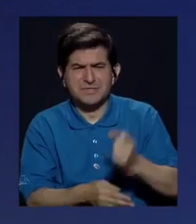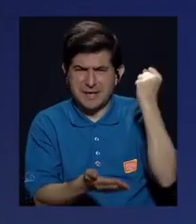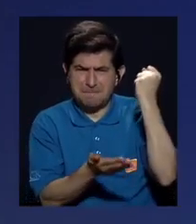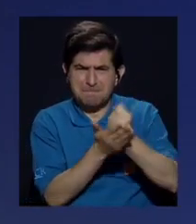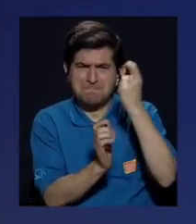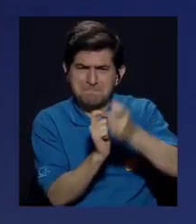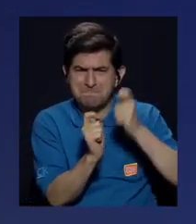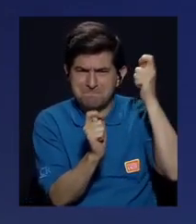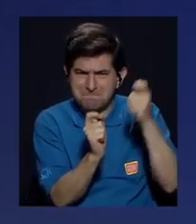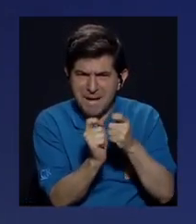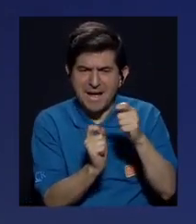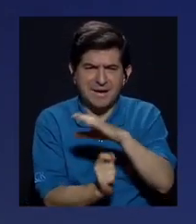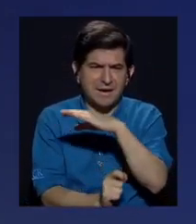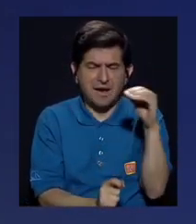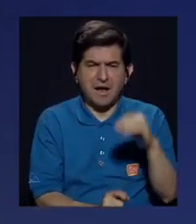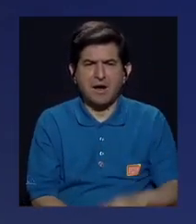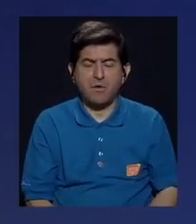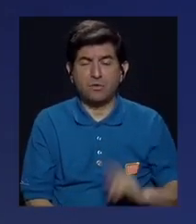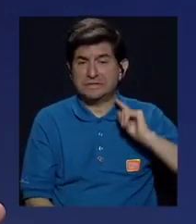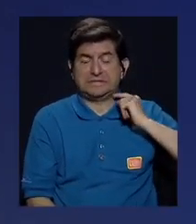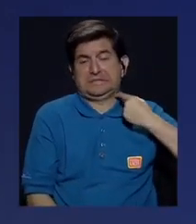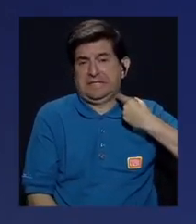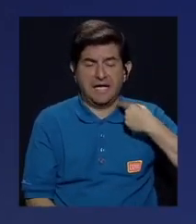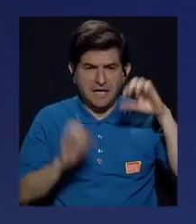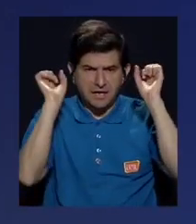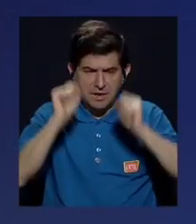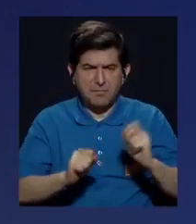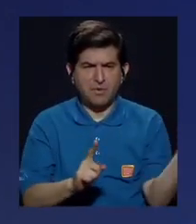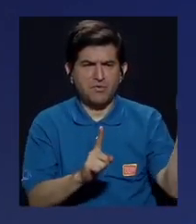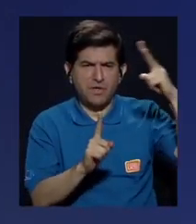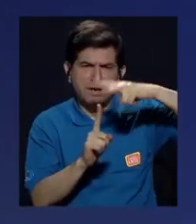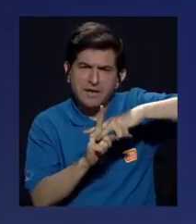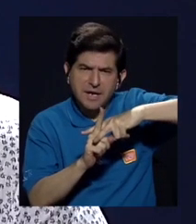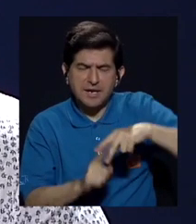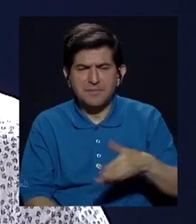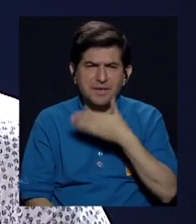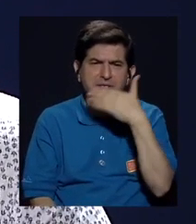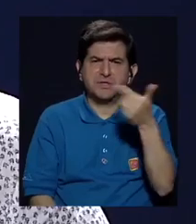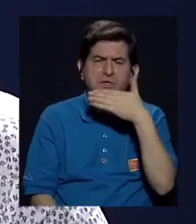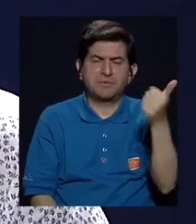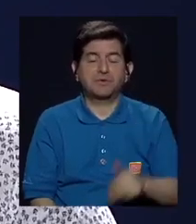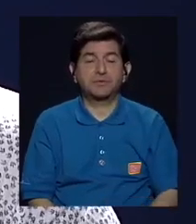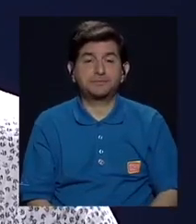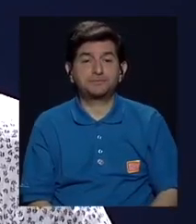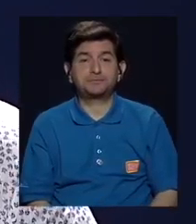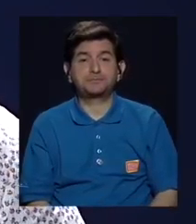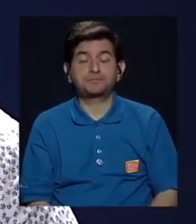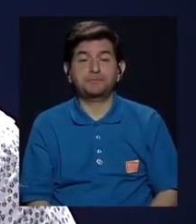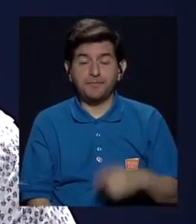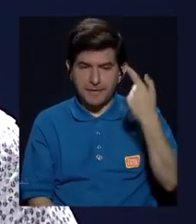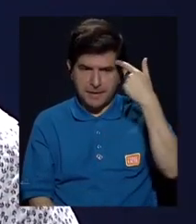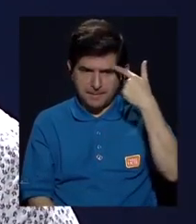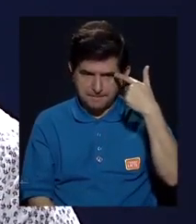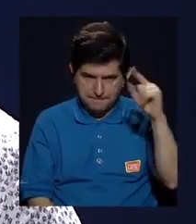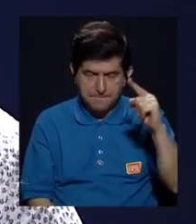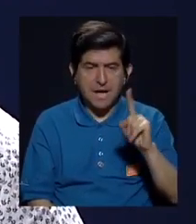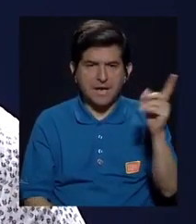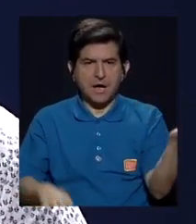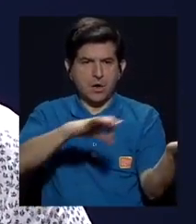en específico o a un alto costo para que la ejecución sea lo mejor posible. Definitivamente para